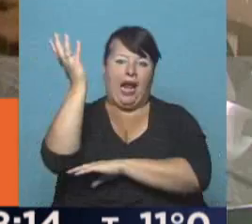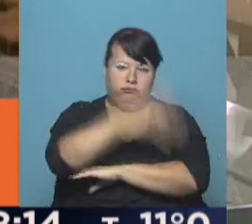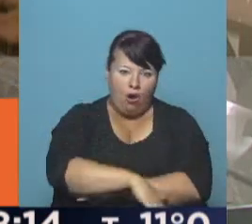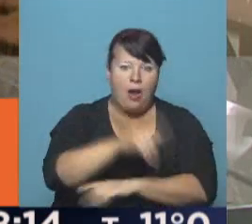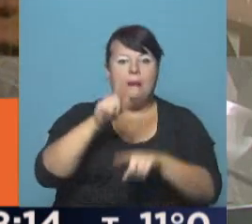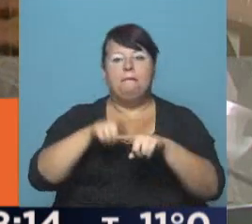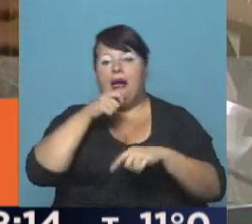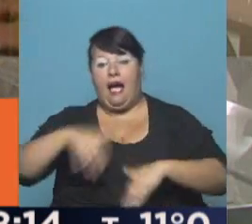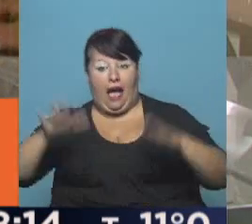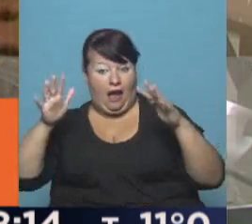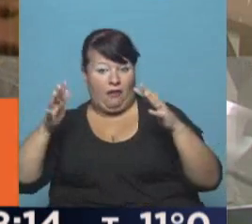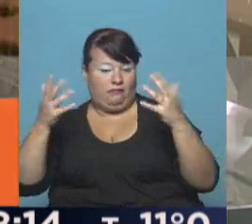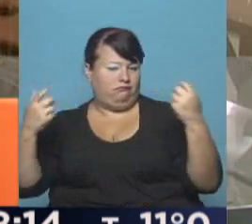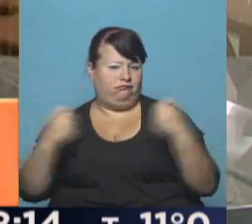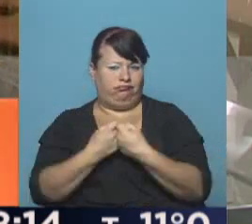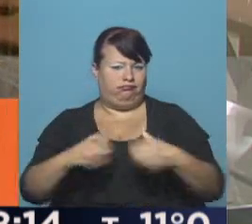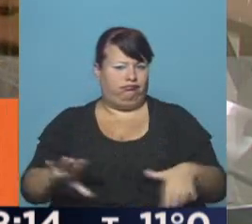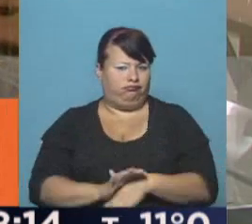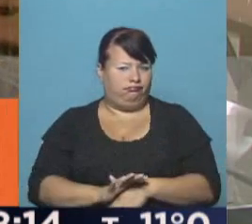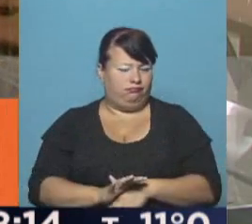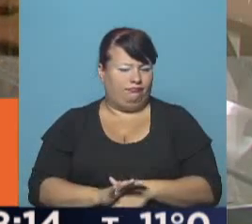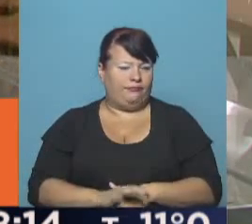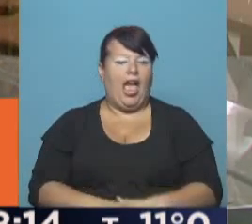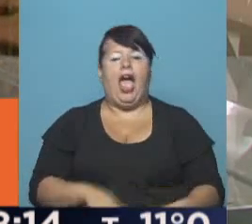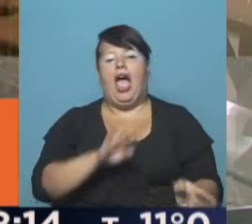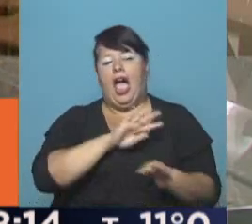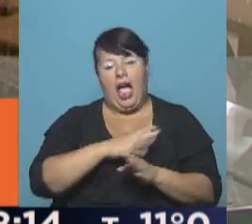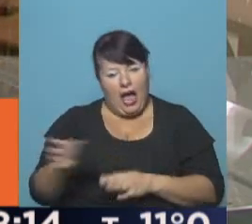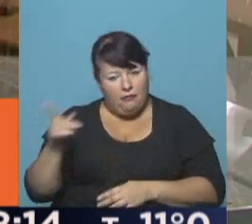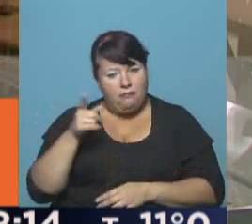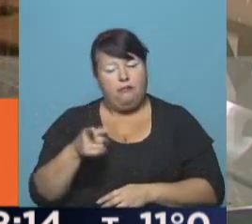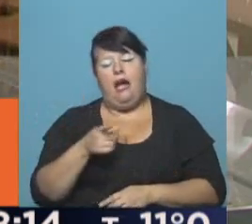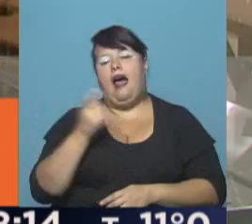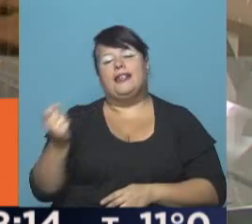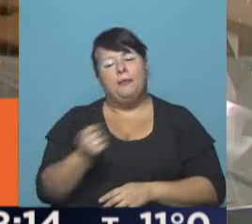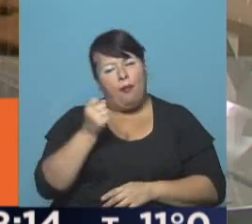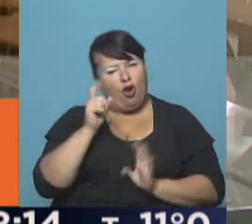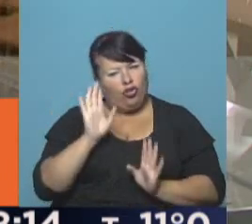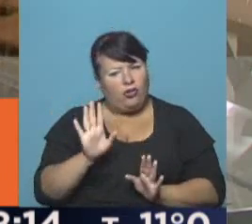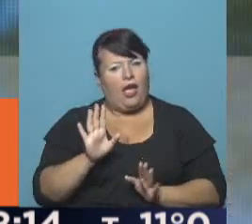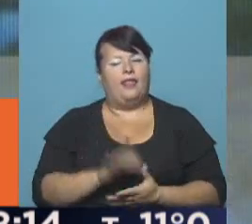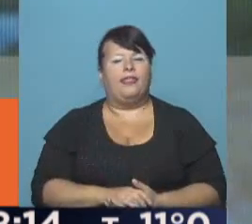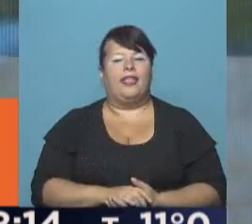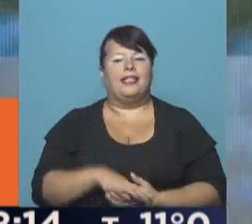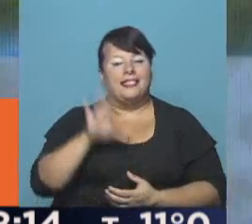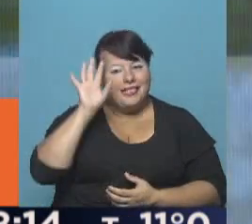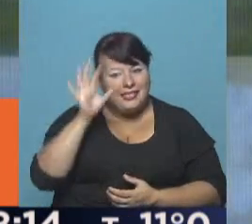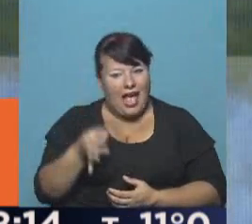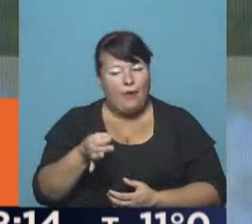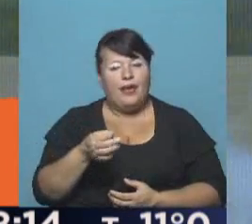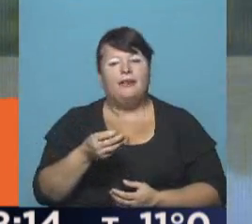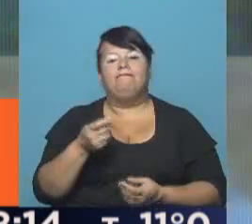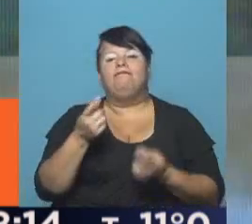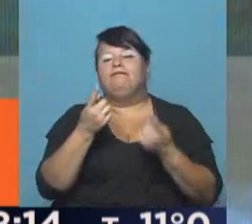el mapa de inundaciones coincide por otro lado es importante también tener en cuenta la